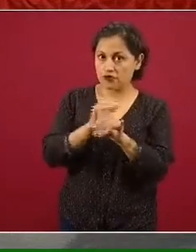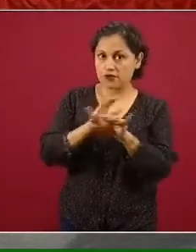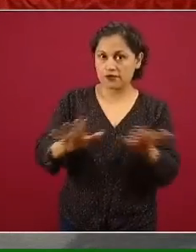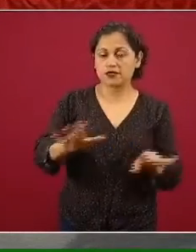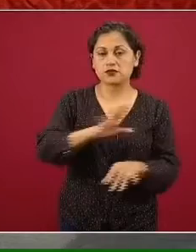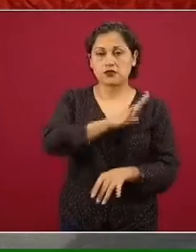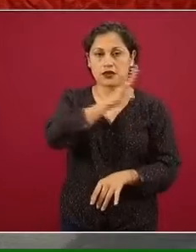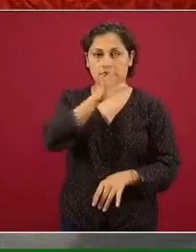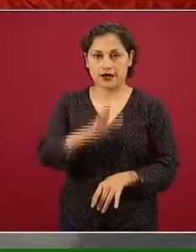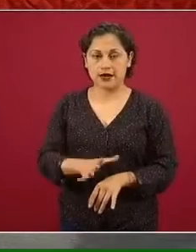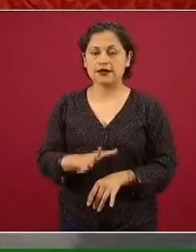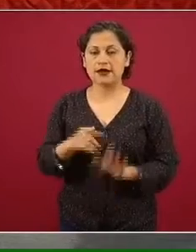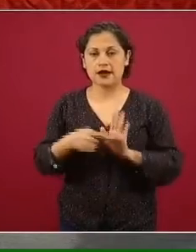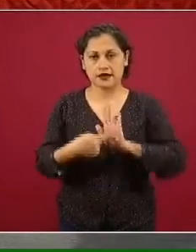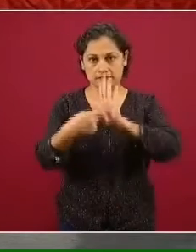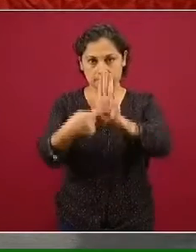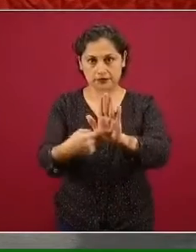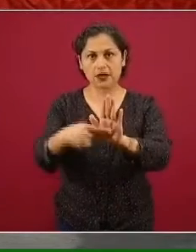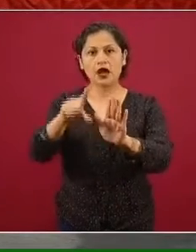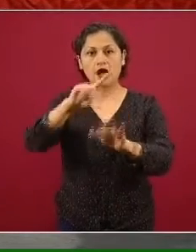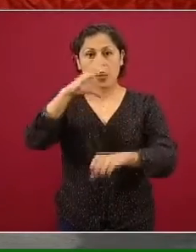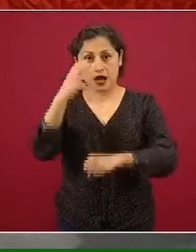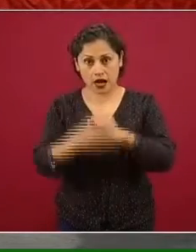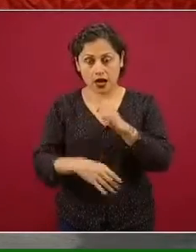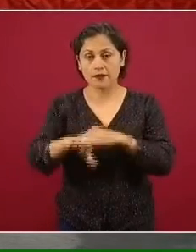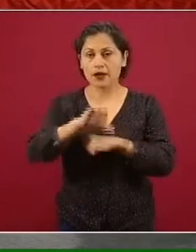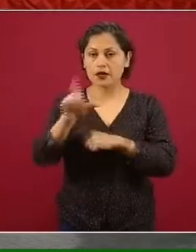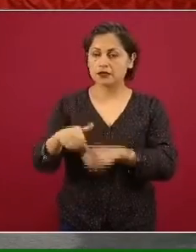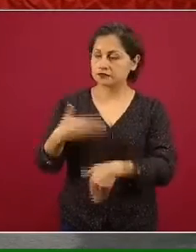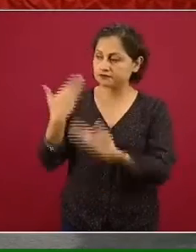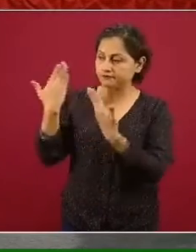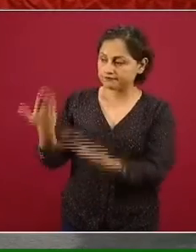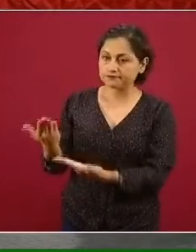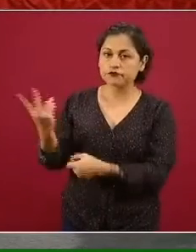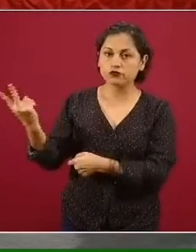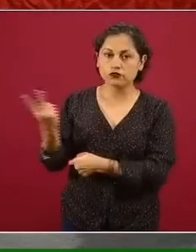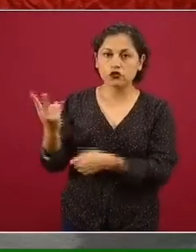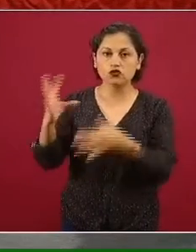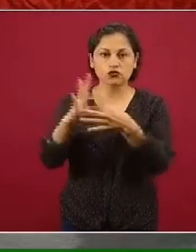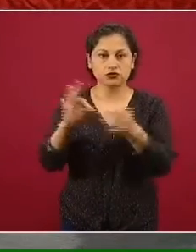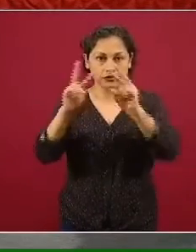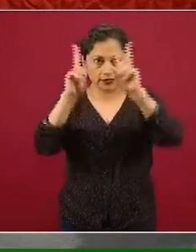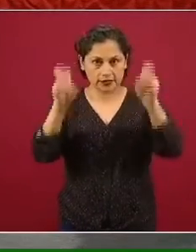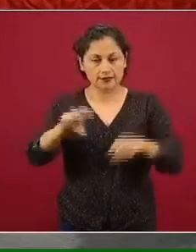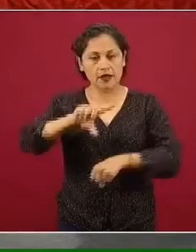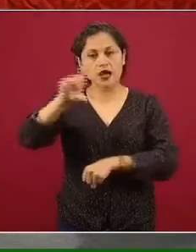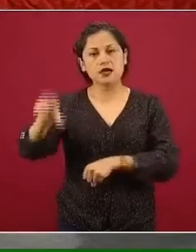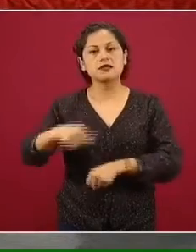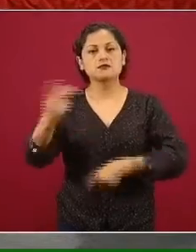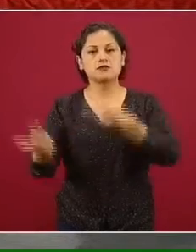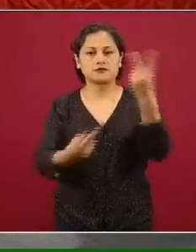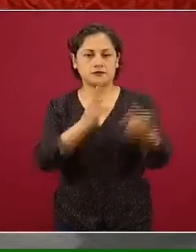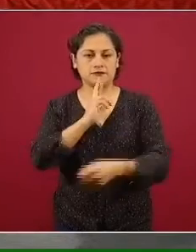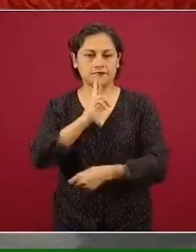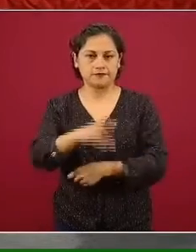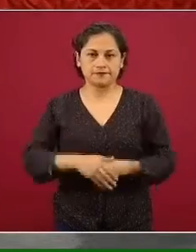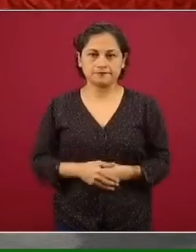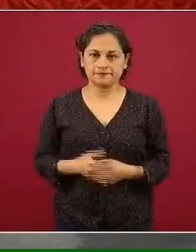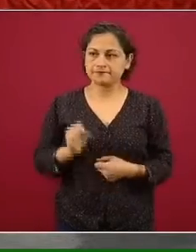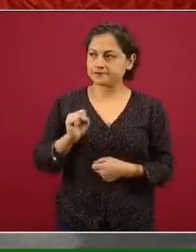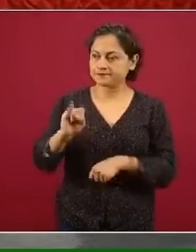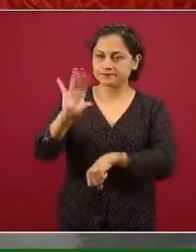técnico y damos pie al aspecto temático y abrimos a preguntas y respuestas. Por favor. Con su permiso, señor subsecretario, muy